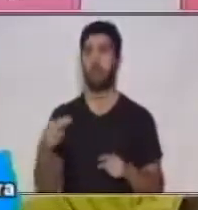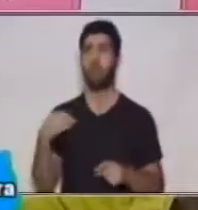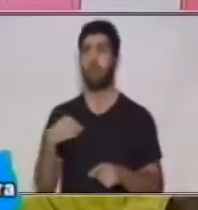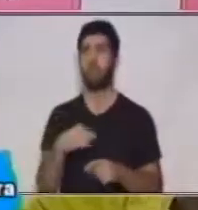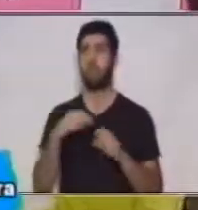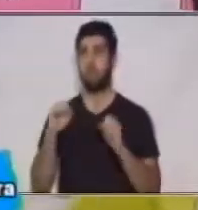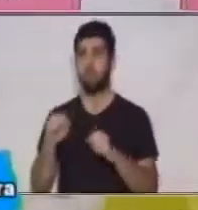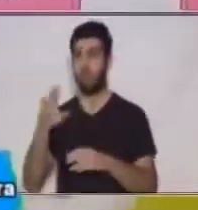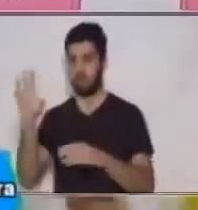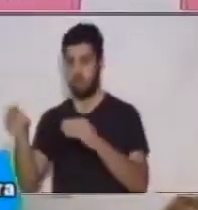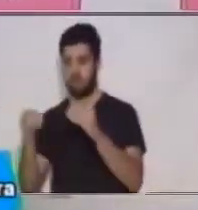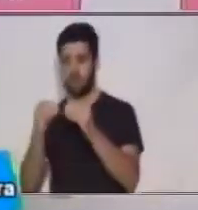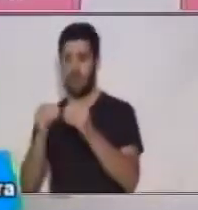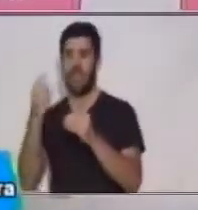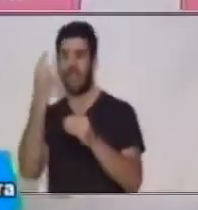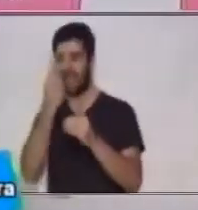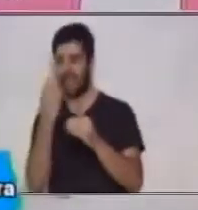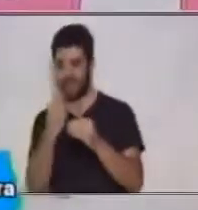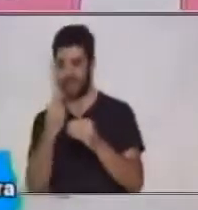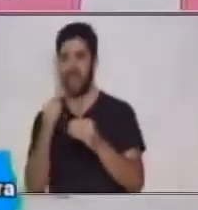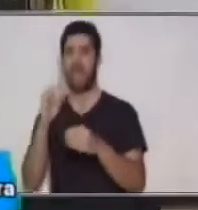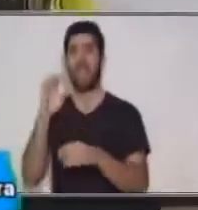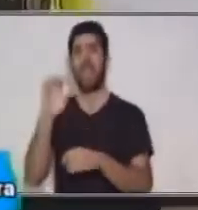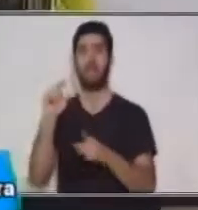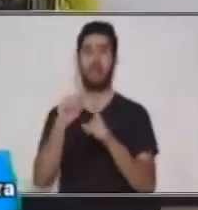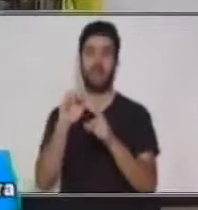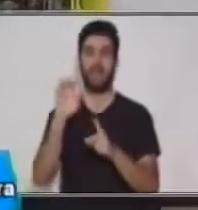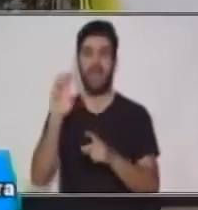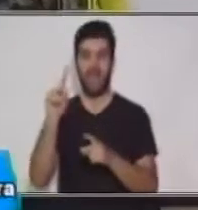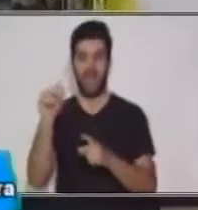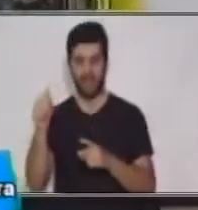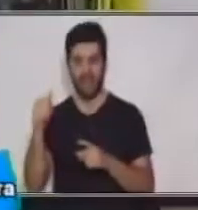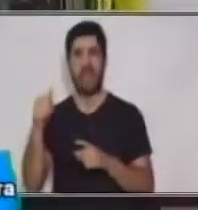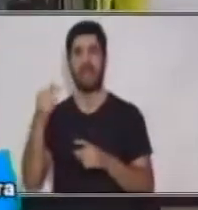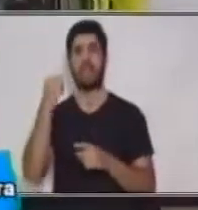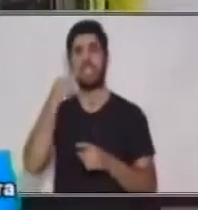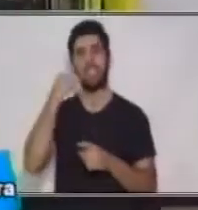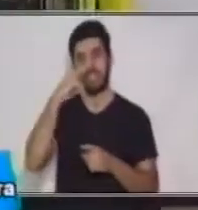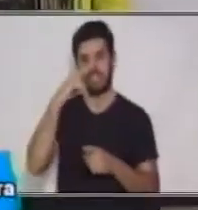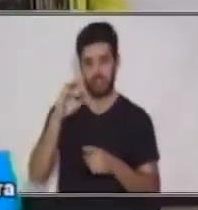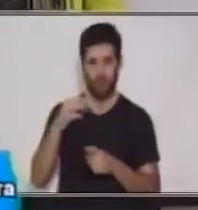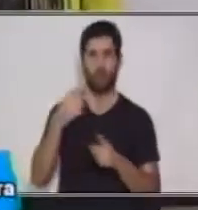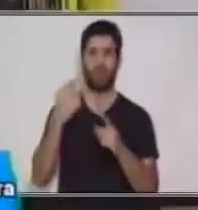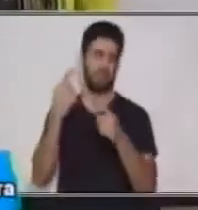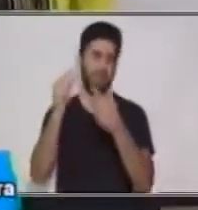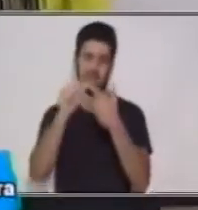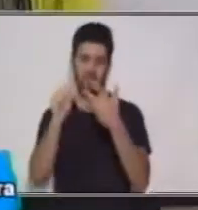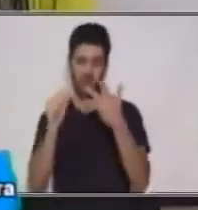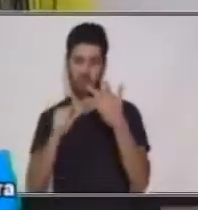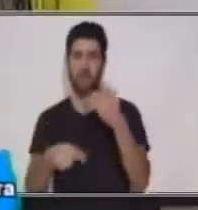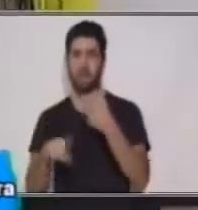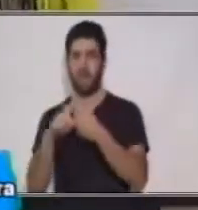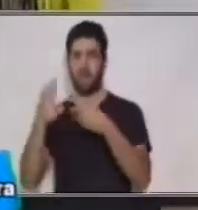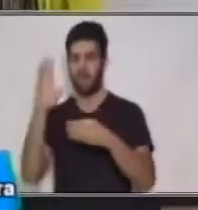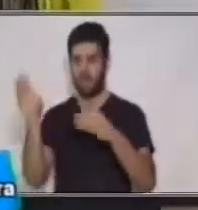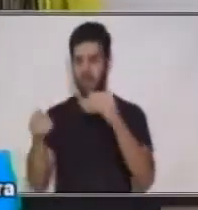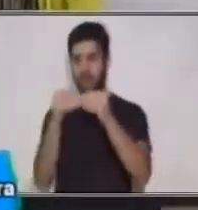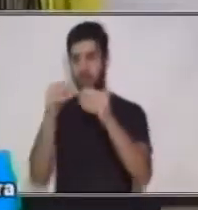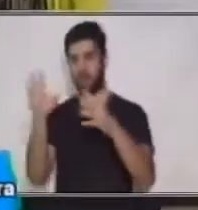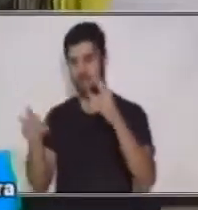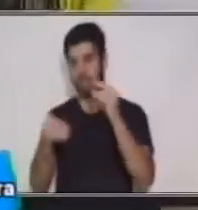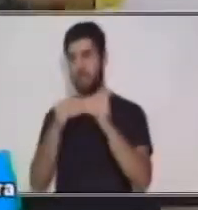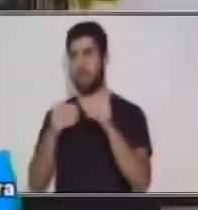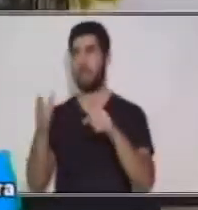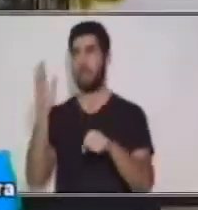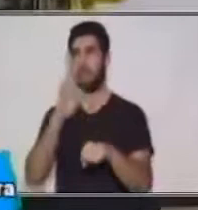agregar árboles, arboleda, arbolito y muchos morfemas